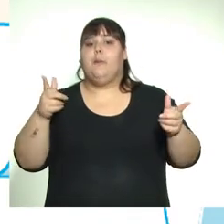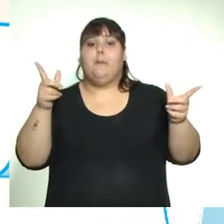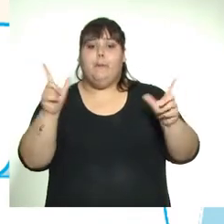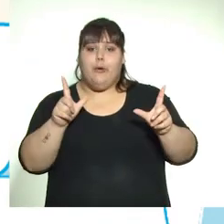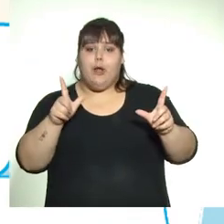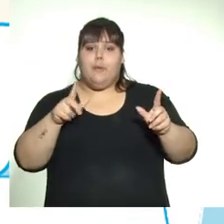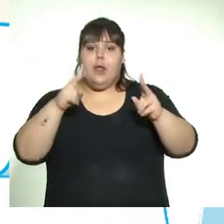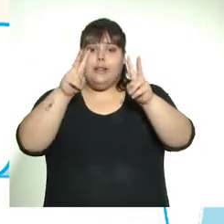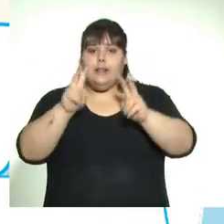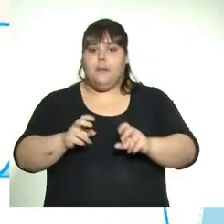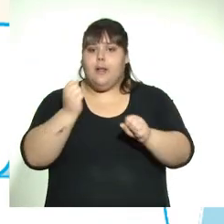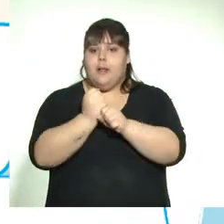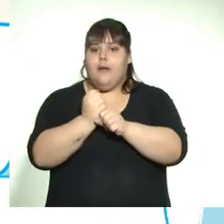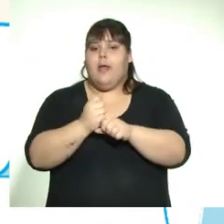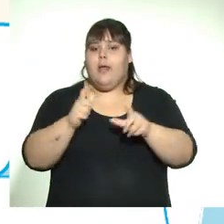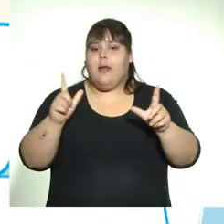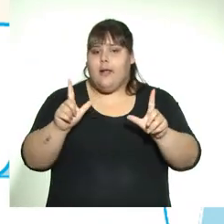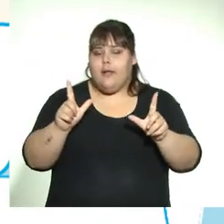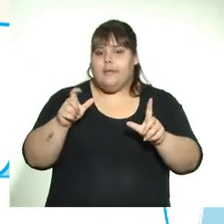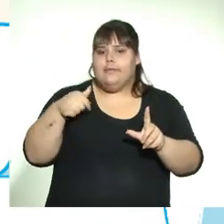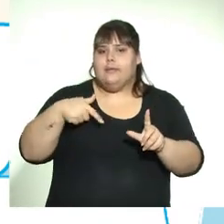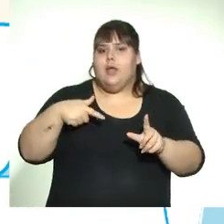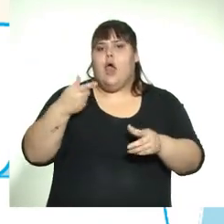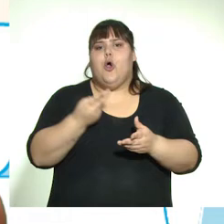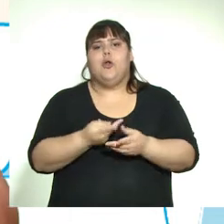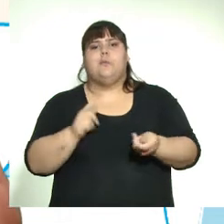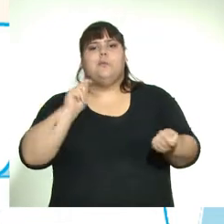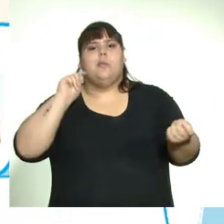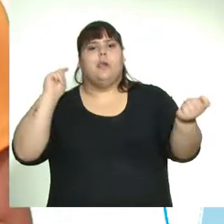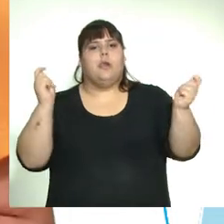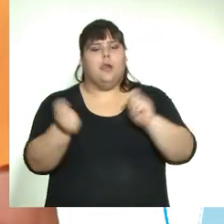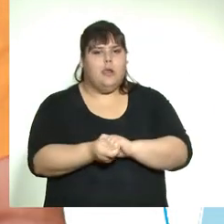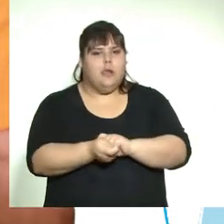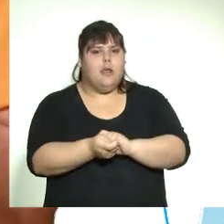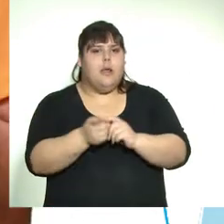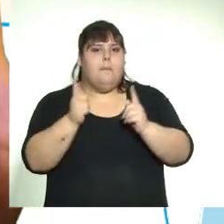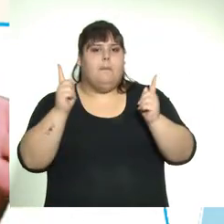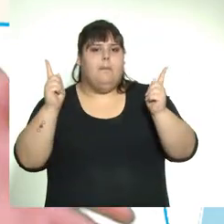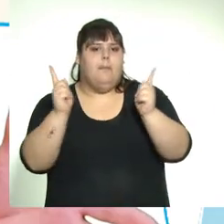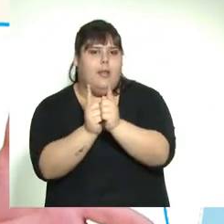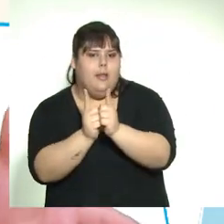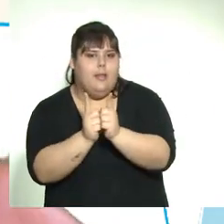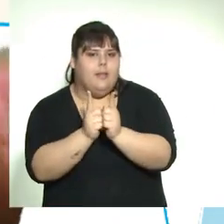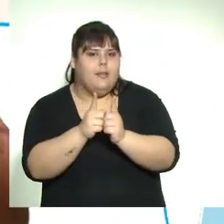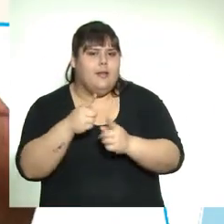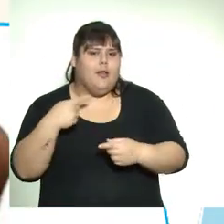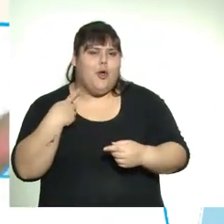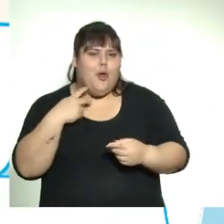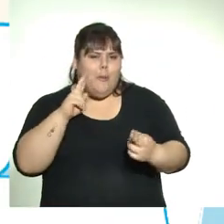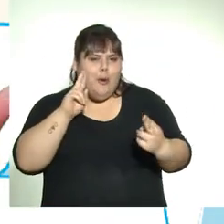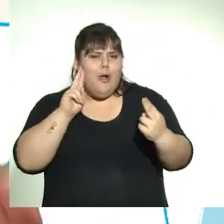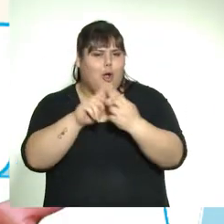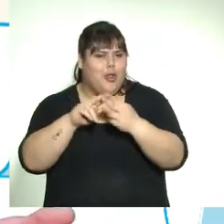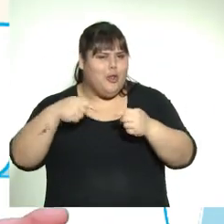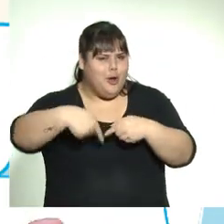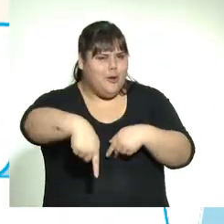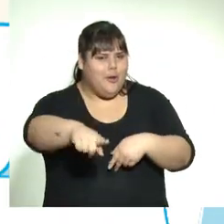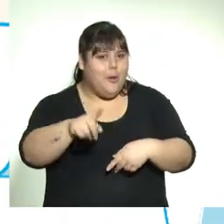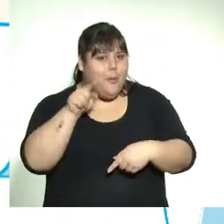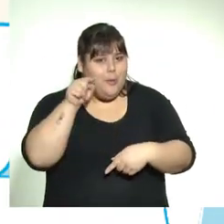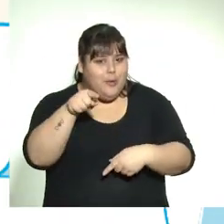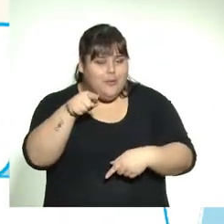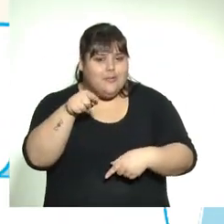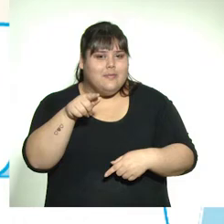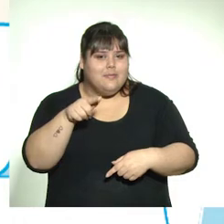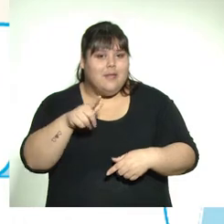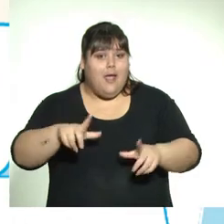como programa Contenidos en Casa TV. En realidad ahora pasa a ser micros. Nos vamos a seguir encontrando